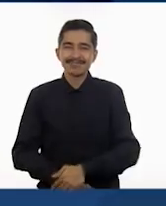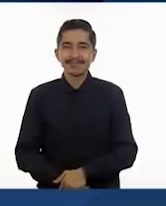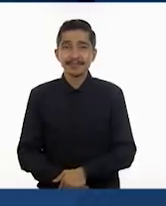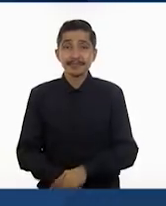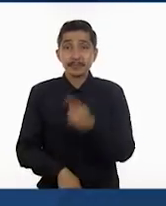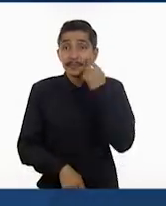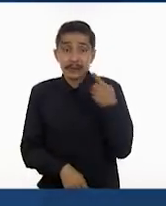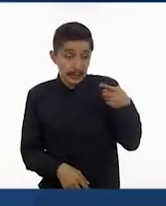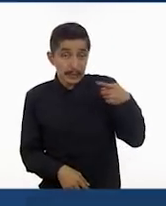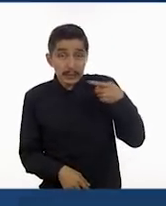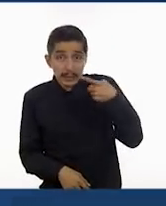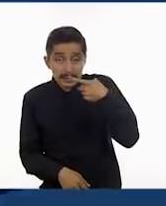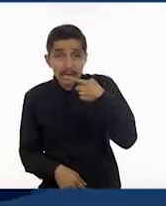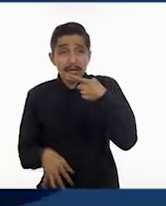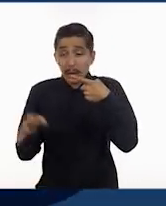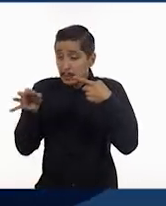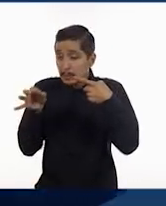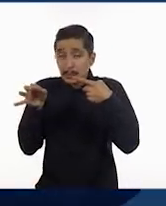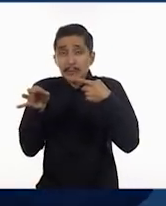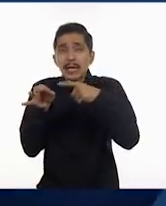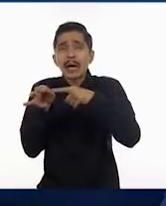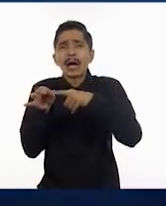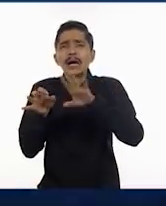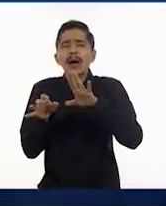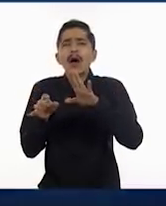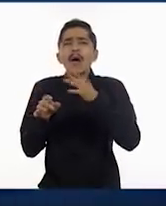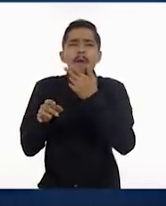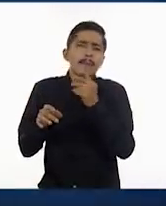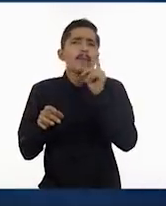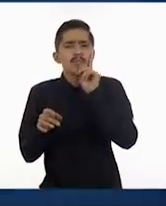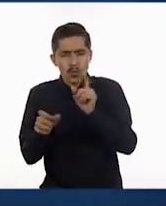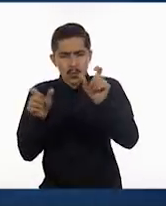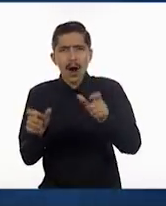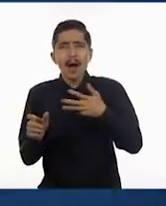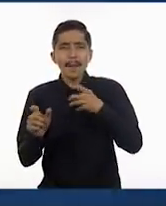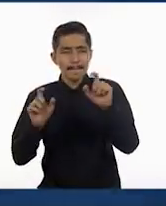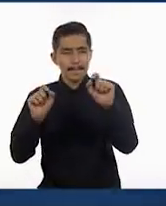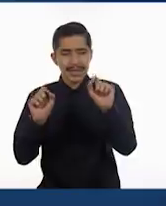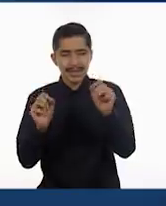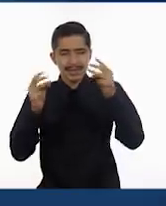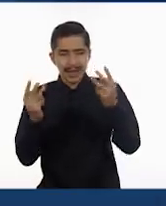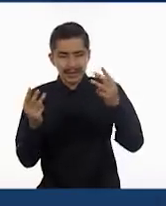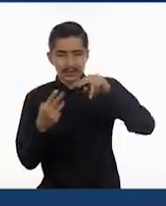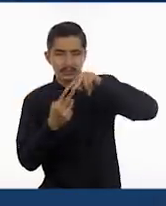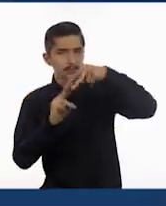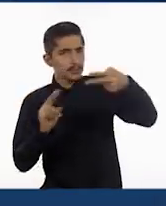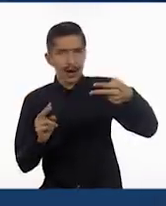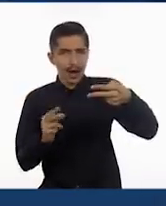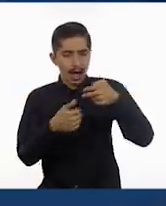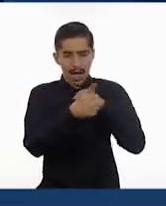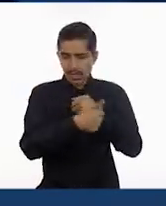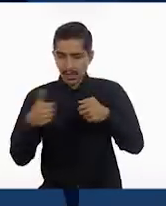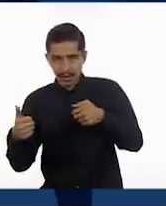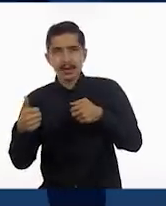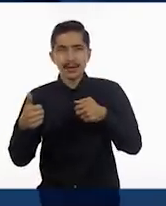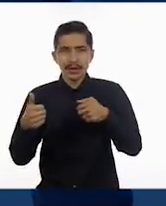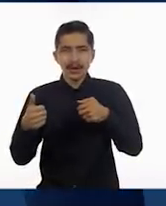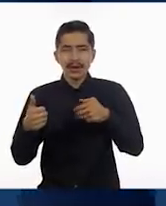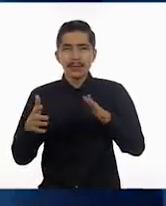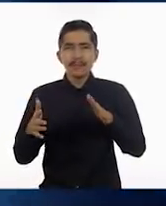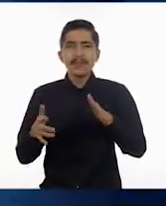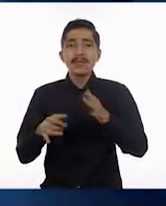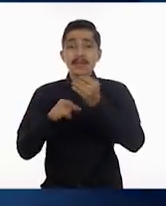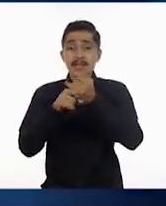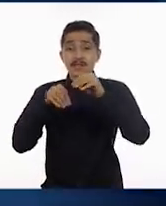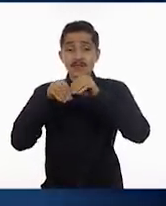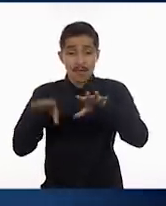El espermatozoide y el óvulo son células sexuales que contienen 23 cromosomas cada una, la mitad de